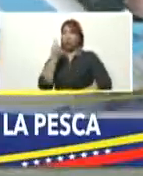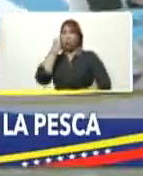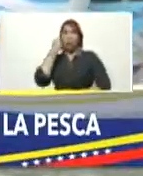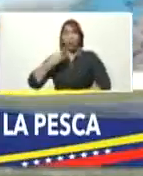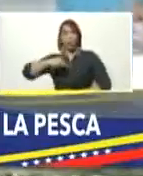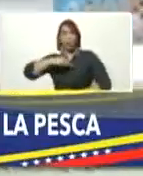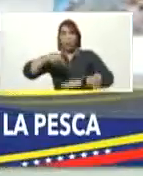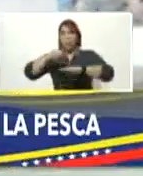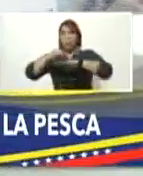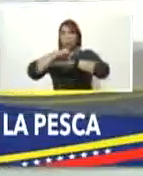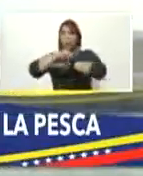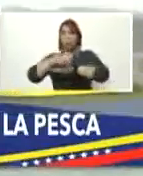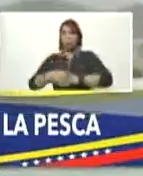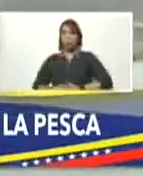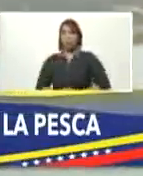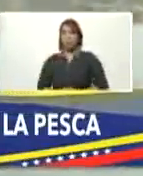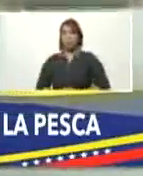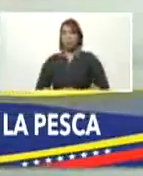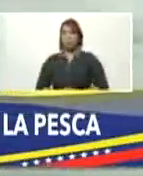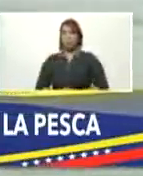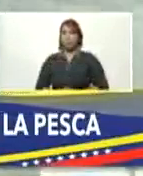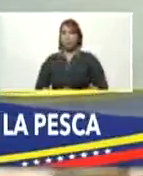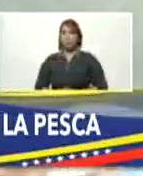nuestro municipio.